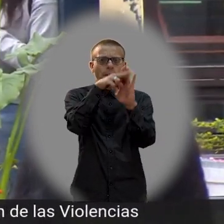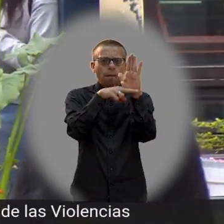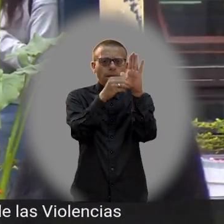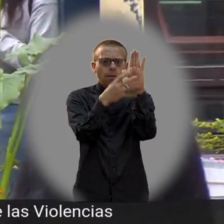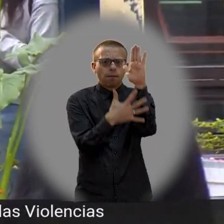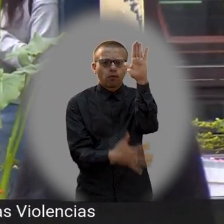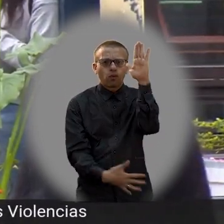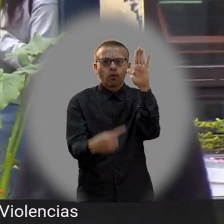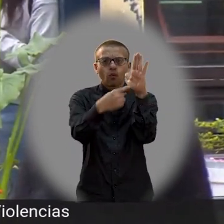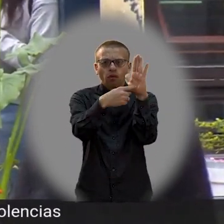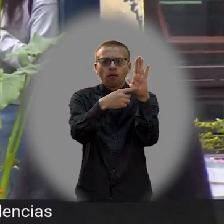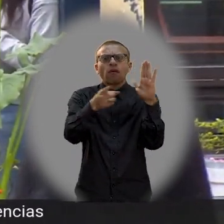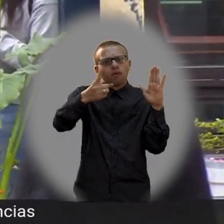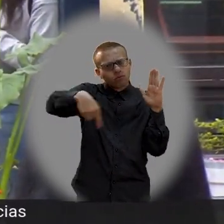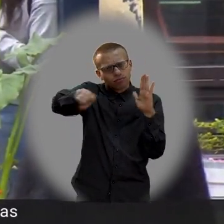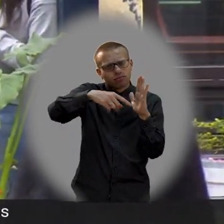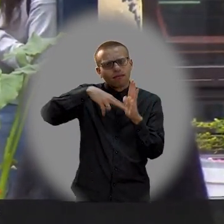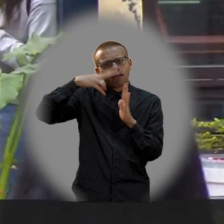a que ustedes lean,